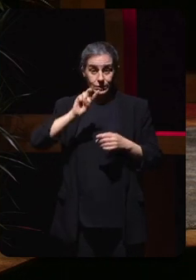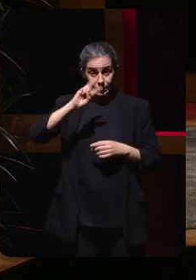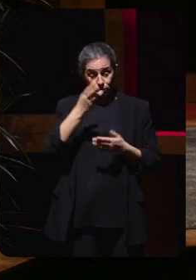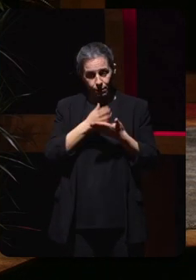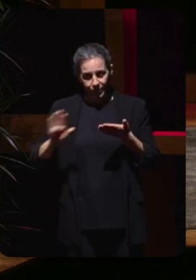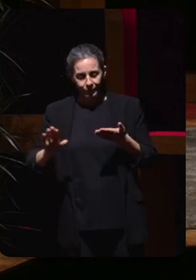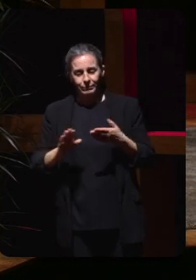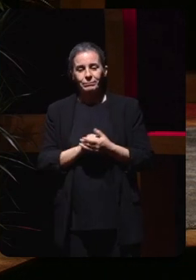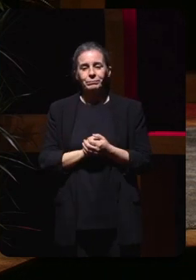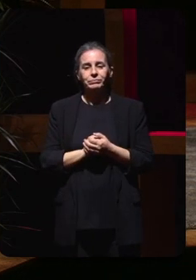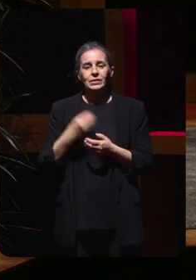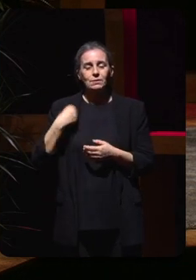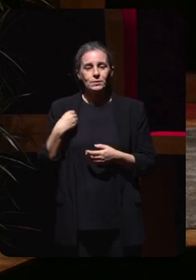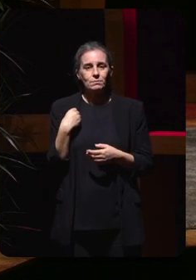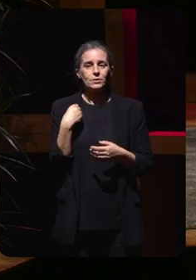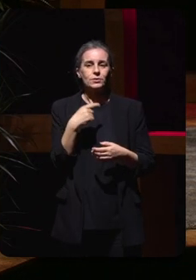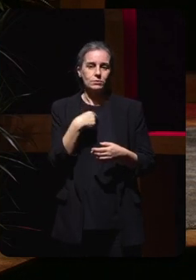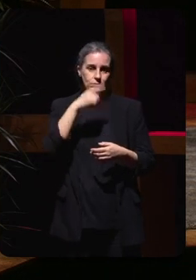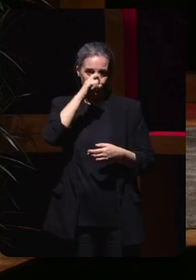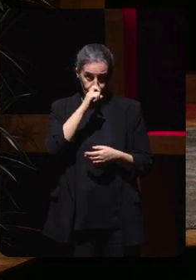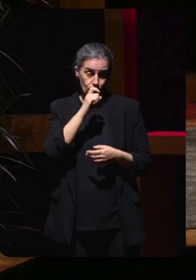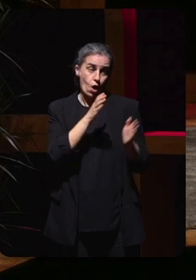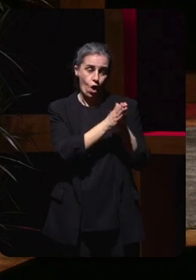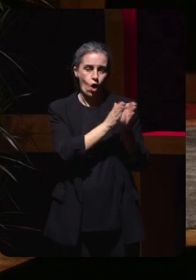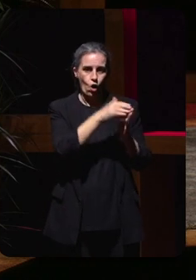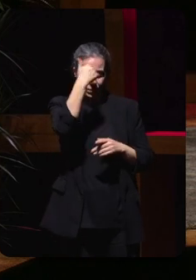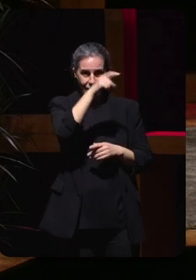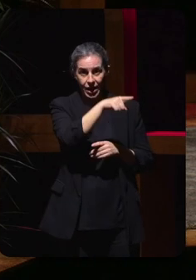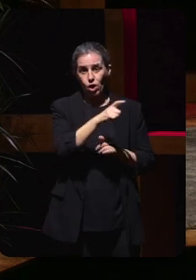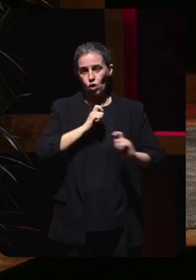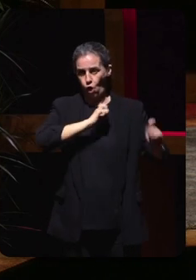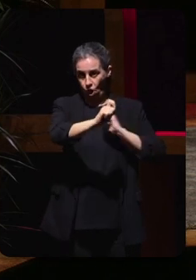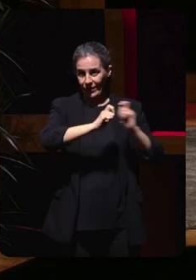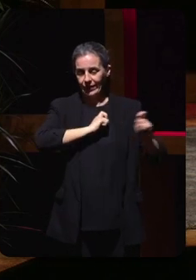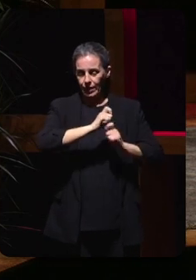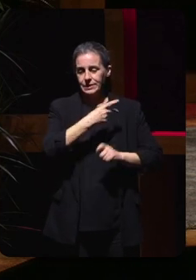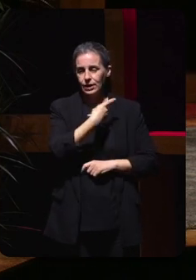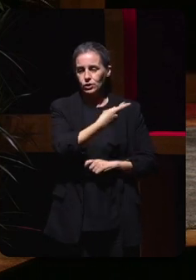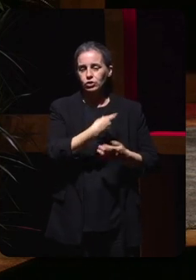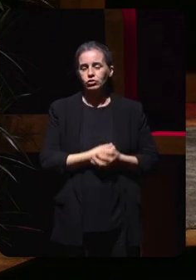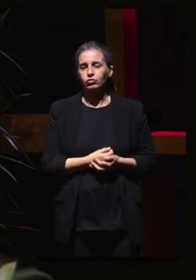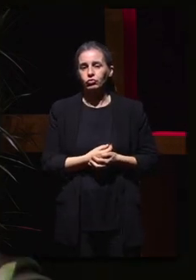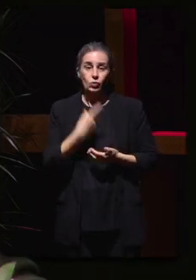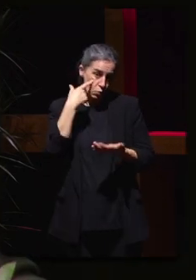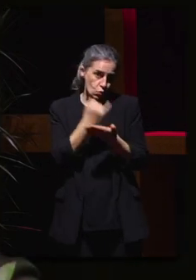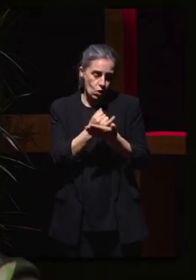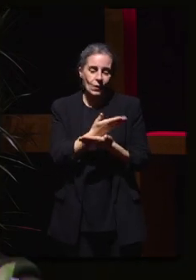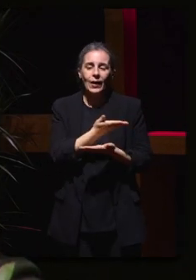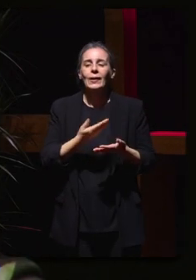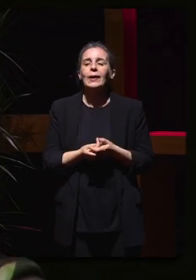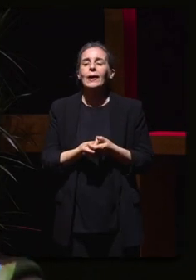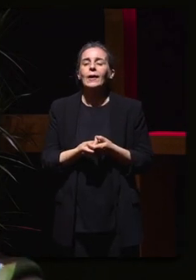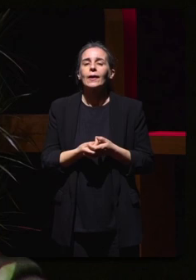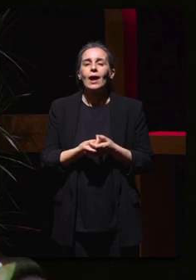que Paco García Nobel, que es el compañero que me está haciendo esa entrevista, vamos, esa prueba, ¿no?, de cómo